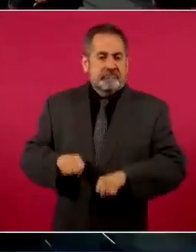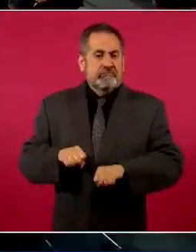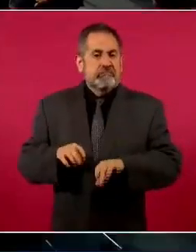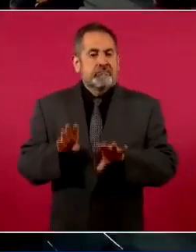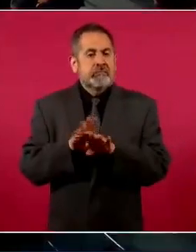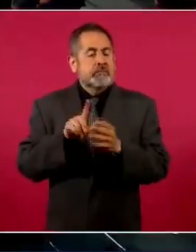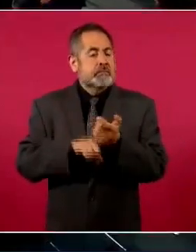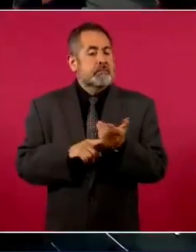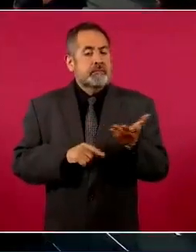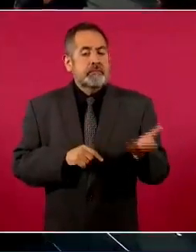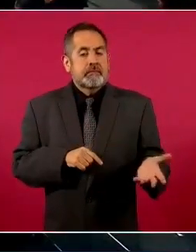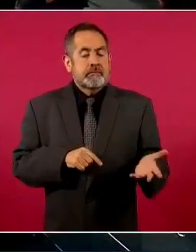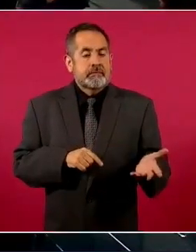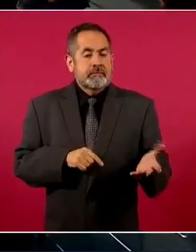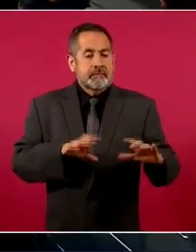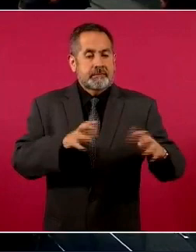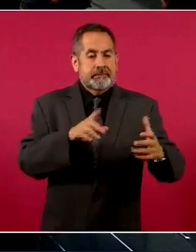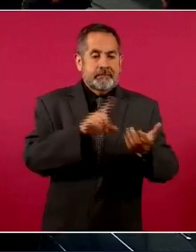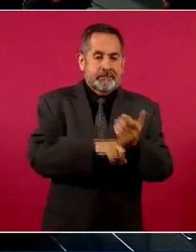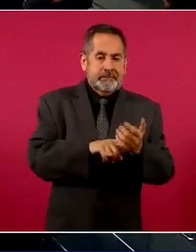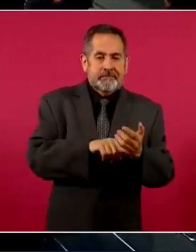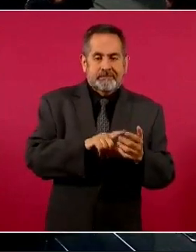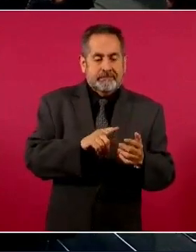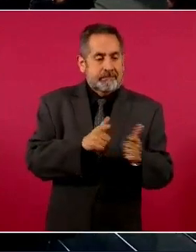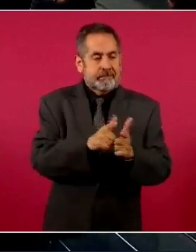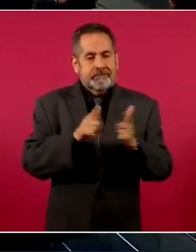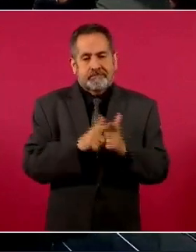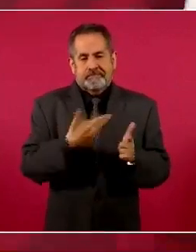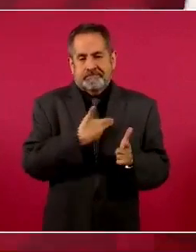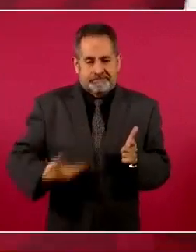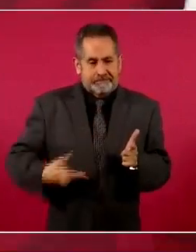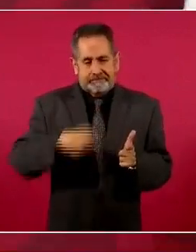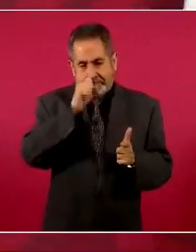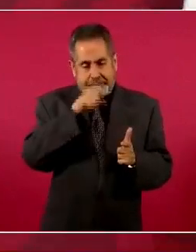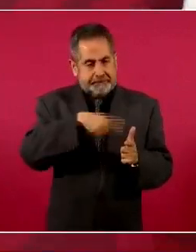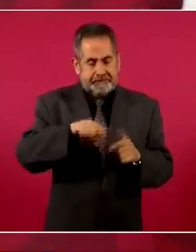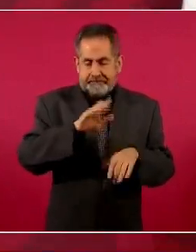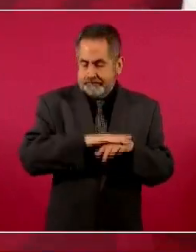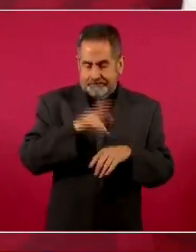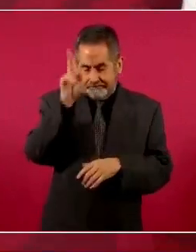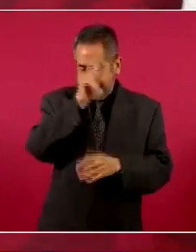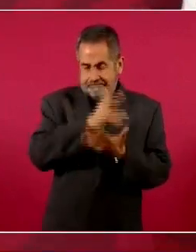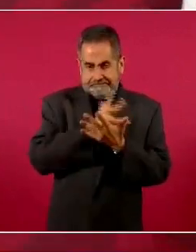en el Poder Ejecutivo a lo grande.